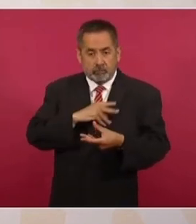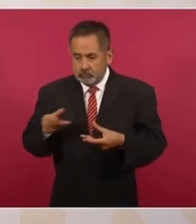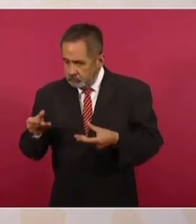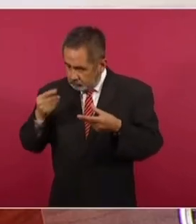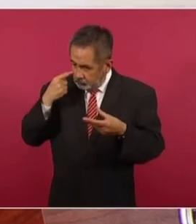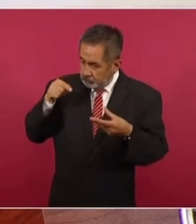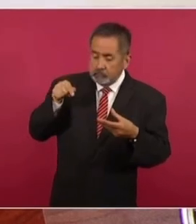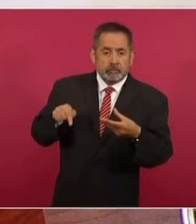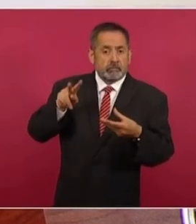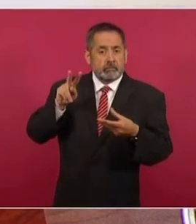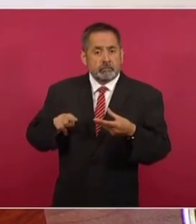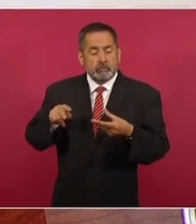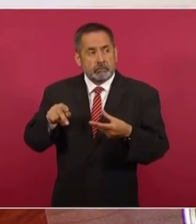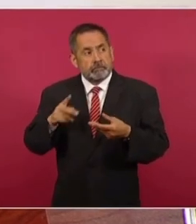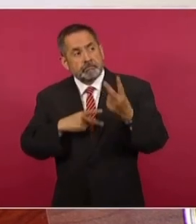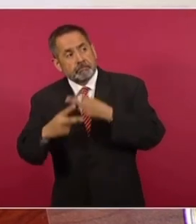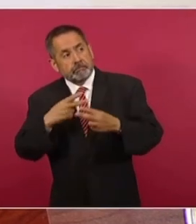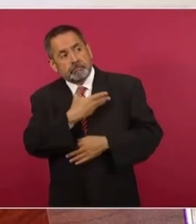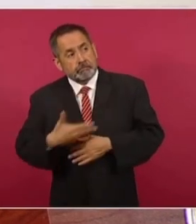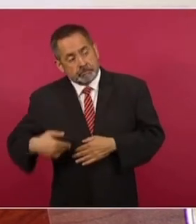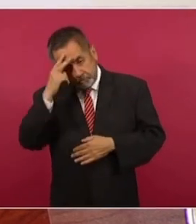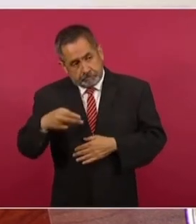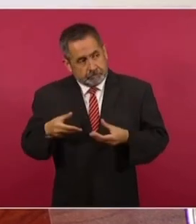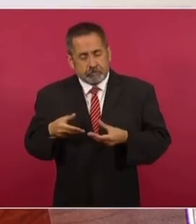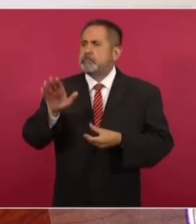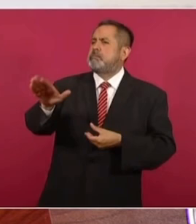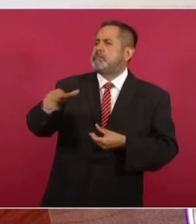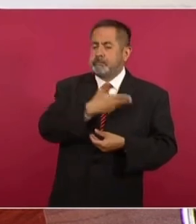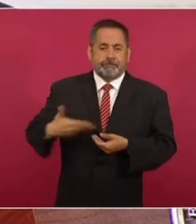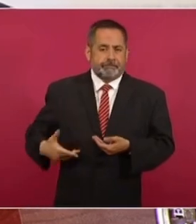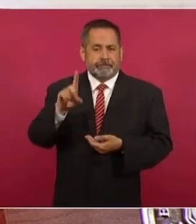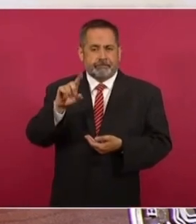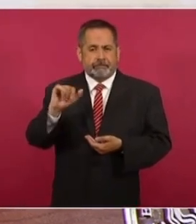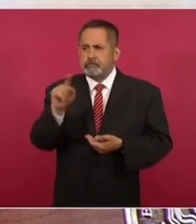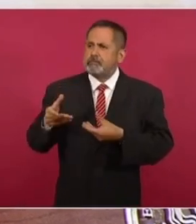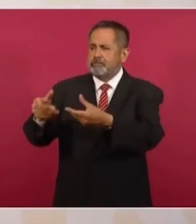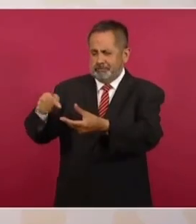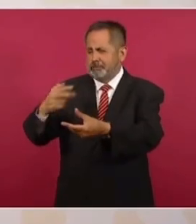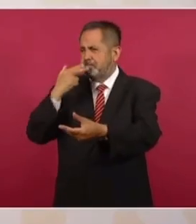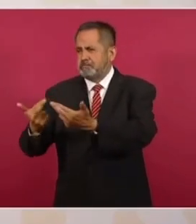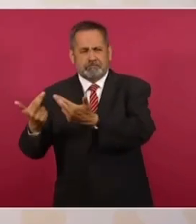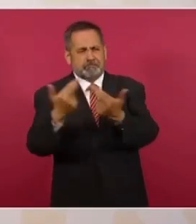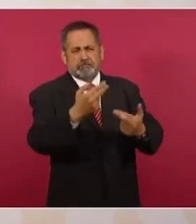que visitábamos Cuba, habló con el presidente Díaz-Canel para decir que